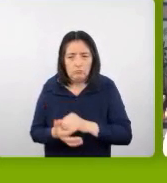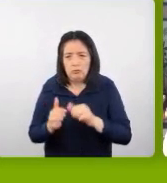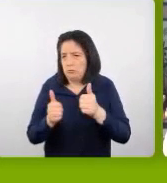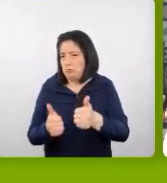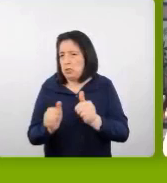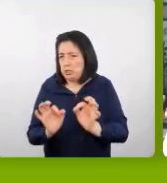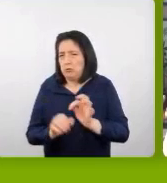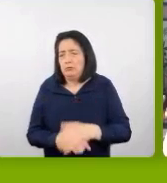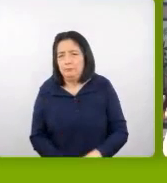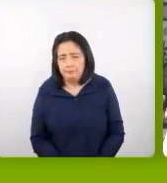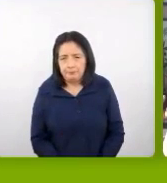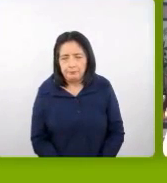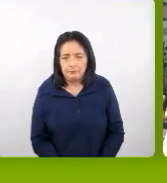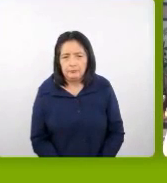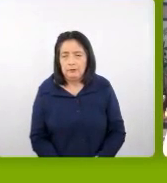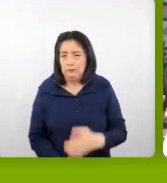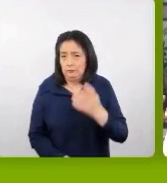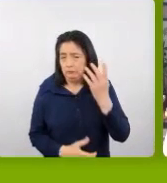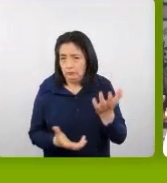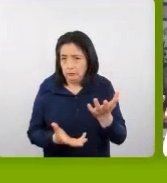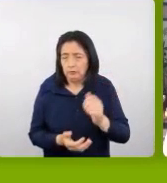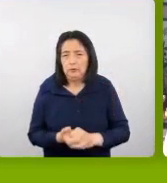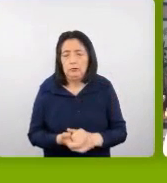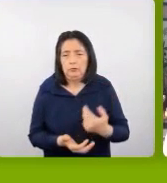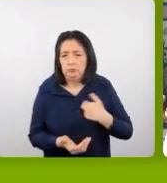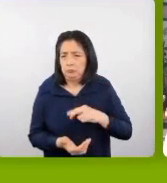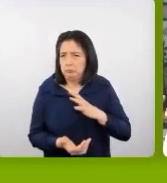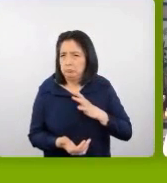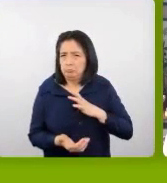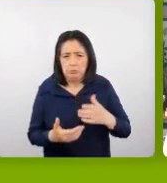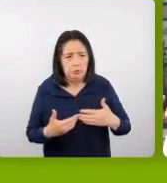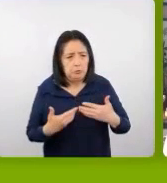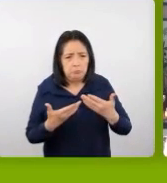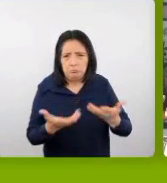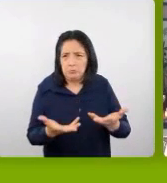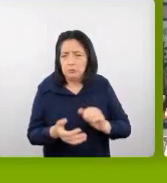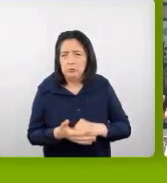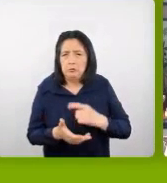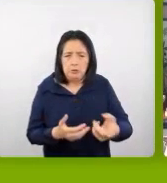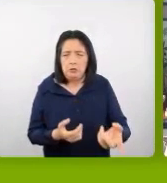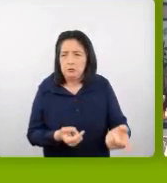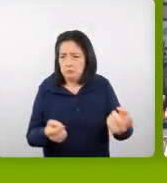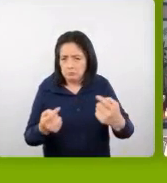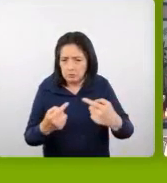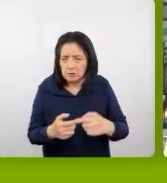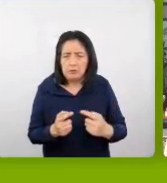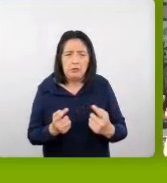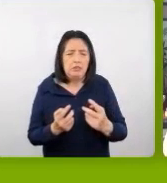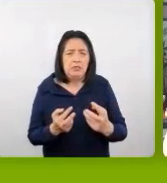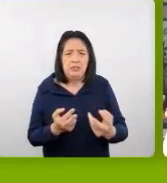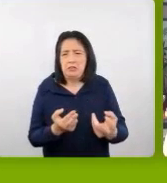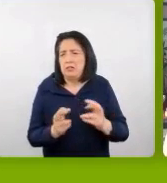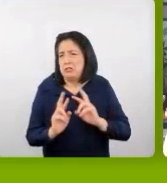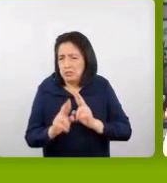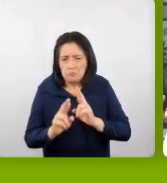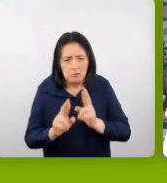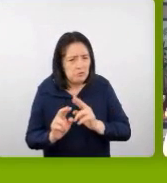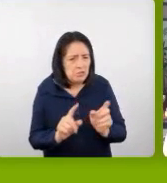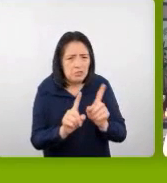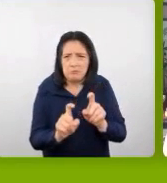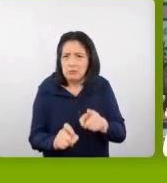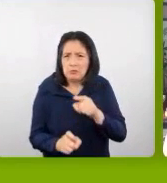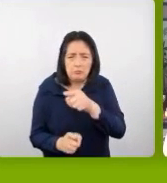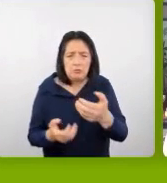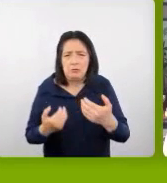exitoso. Con ello, quedamos a disposición para lo que necesiten y contestar cualquier tipo de pregunta que puedan tener